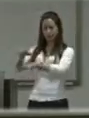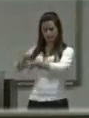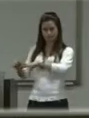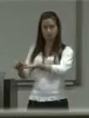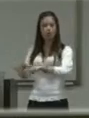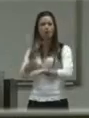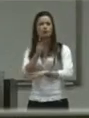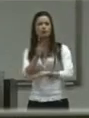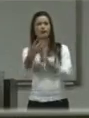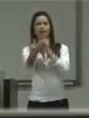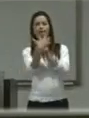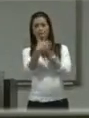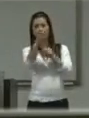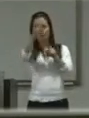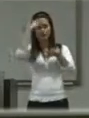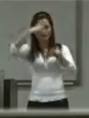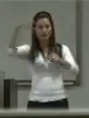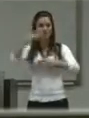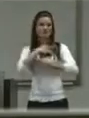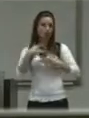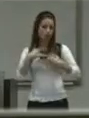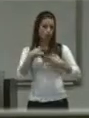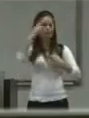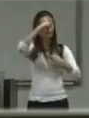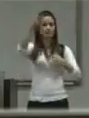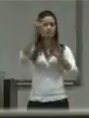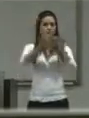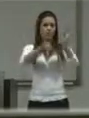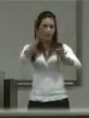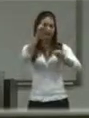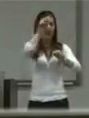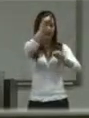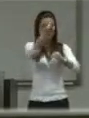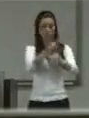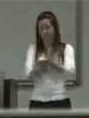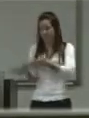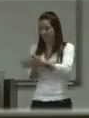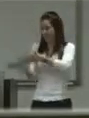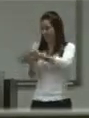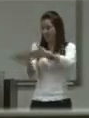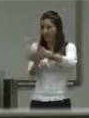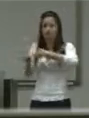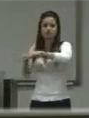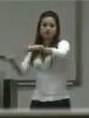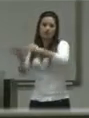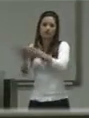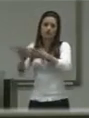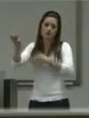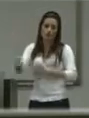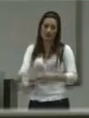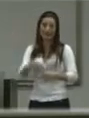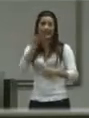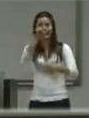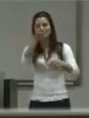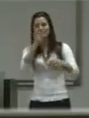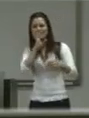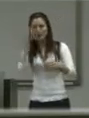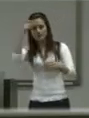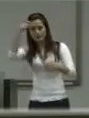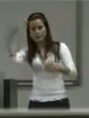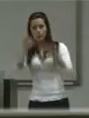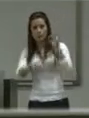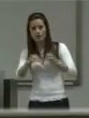de la salud y jurídicos y esos son un grupo con el que hay que trabajar continuamente para que